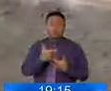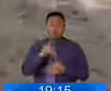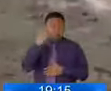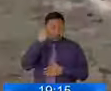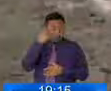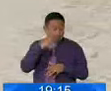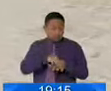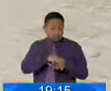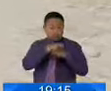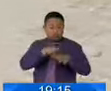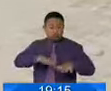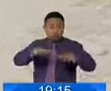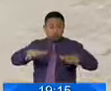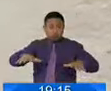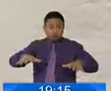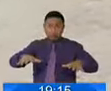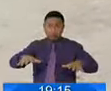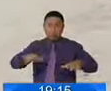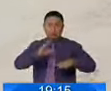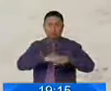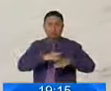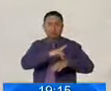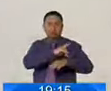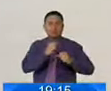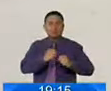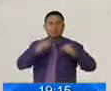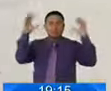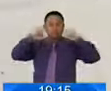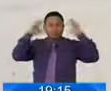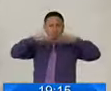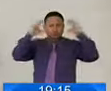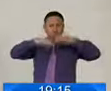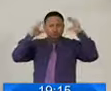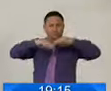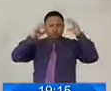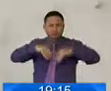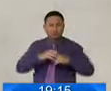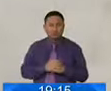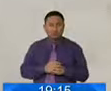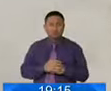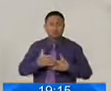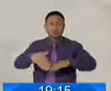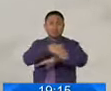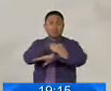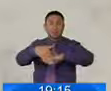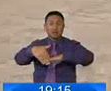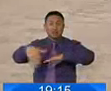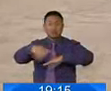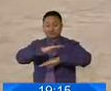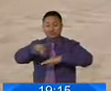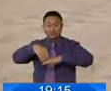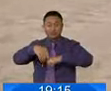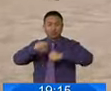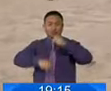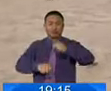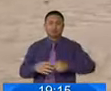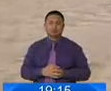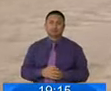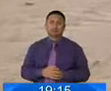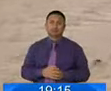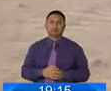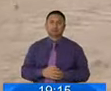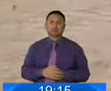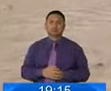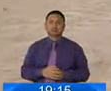desbordado. Es el agua de la fuerte lluvia registrada en Cacamayo, afectando a las vías y calles de este cantón. Apenas